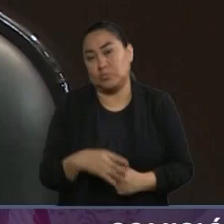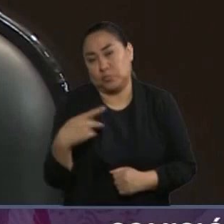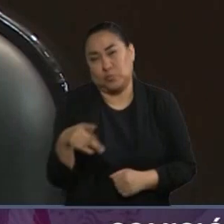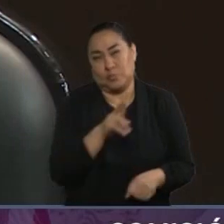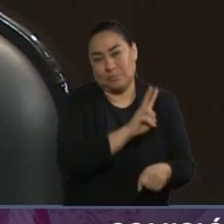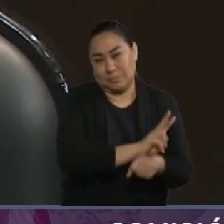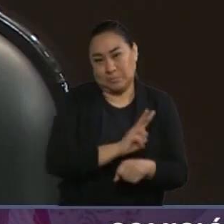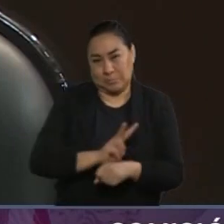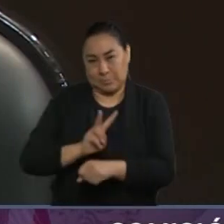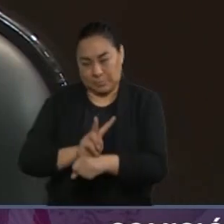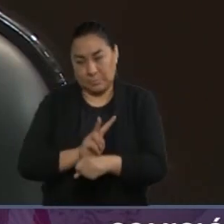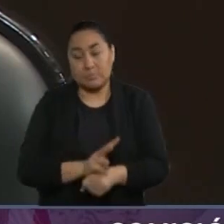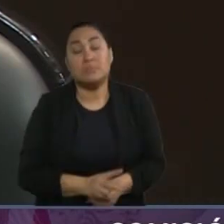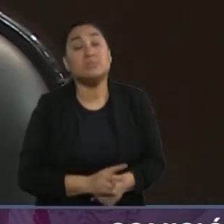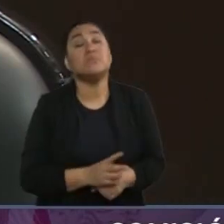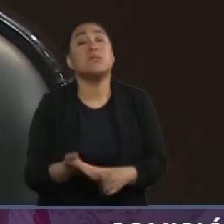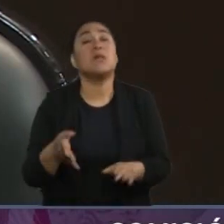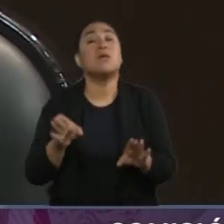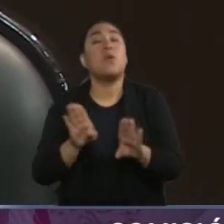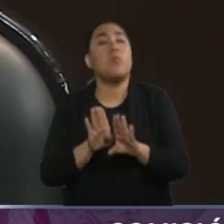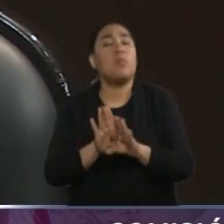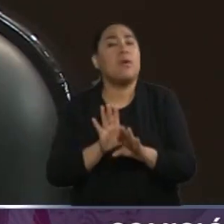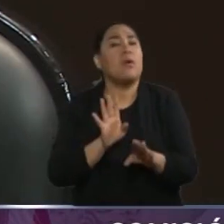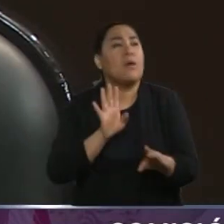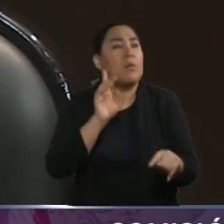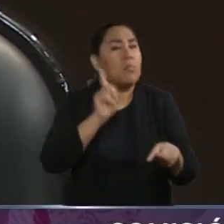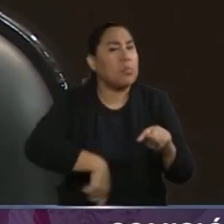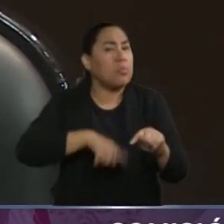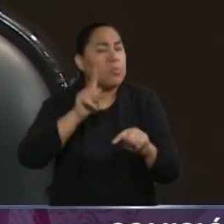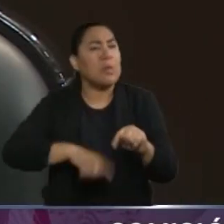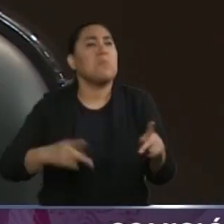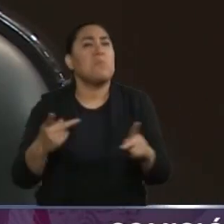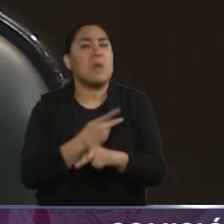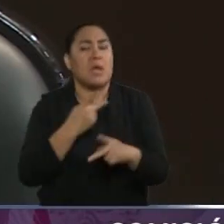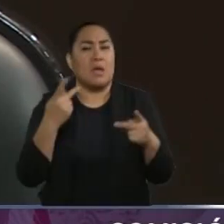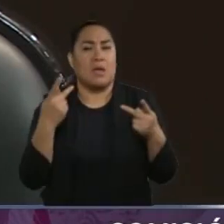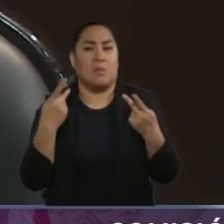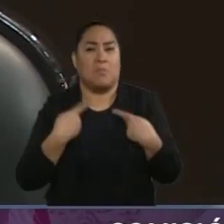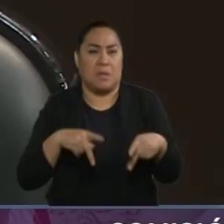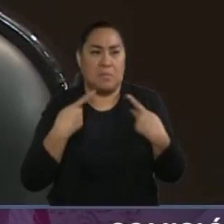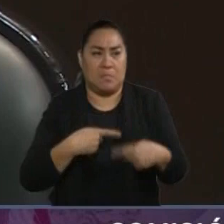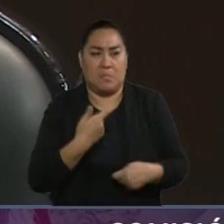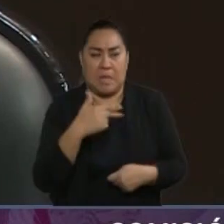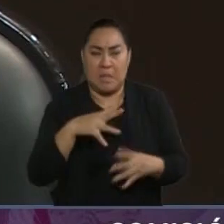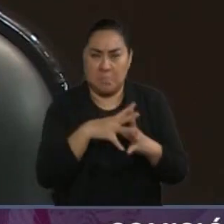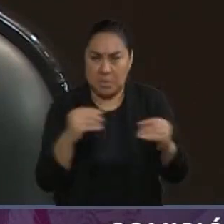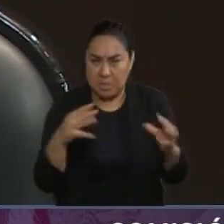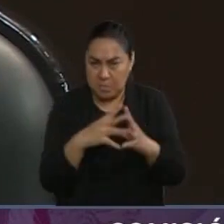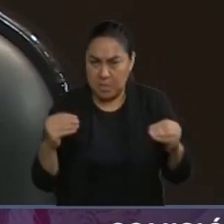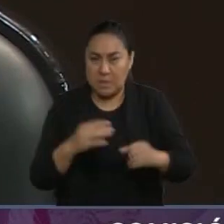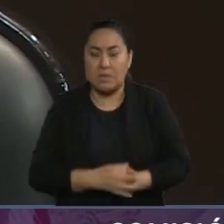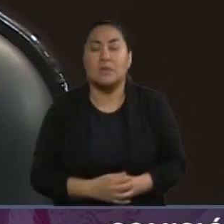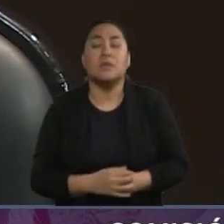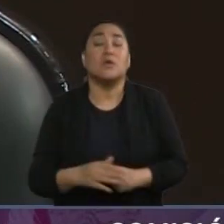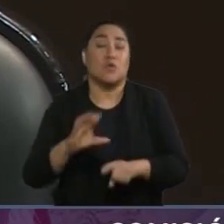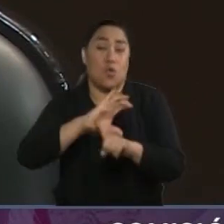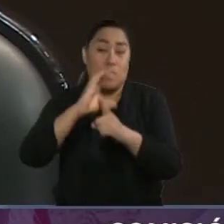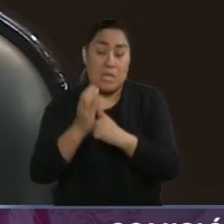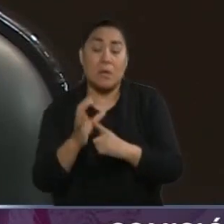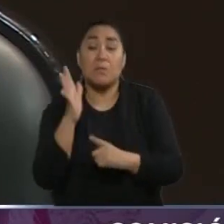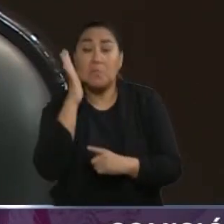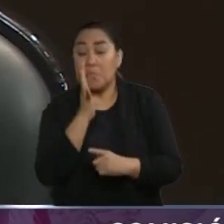seguridad se ha solapado las desapariciones forzas de la guardia nacional la Comisión Nacional solo ha emitido dos